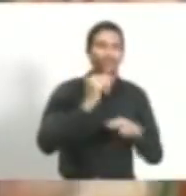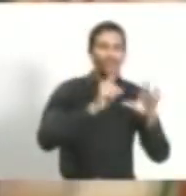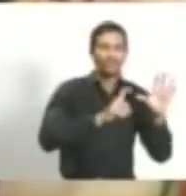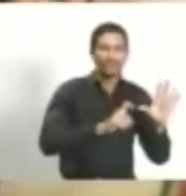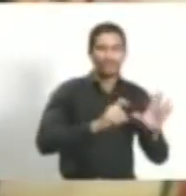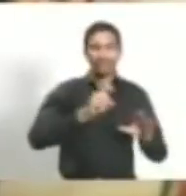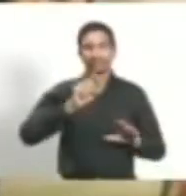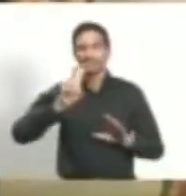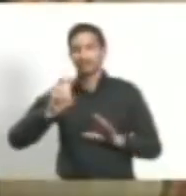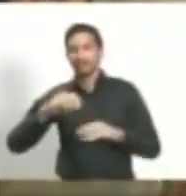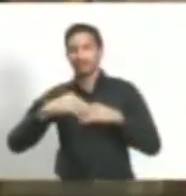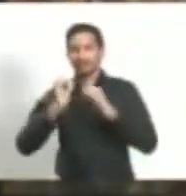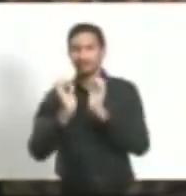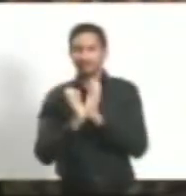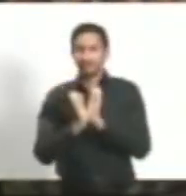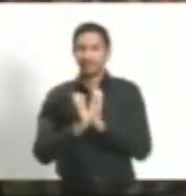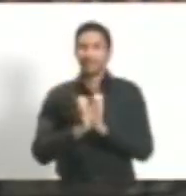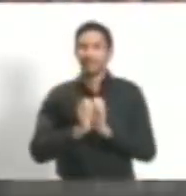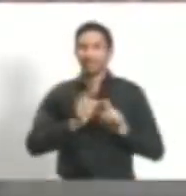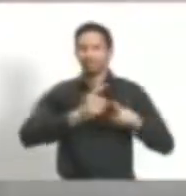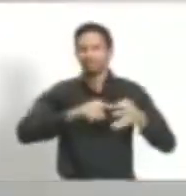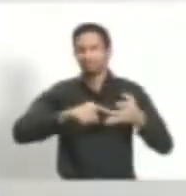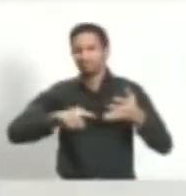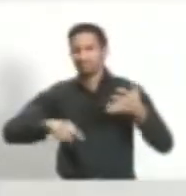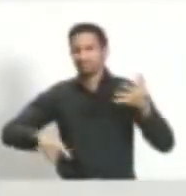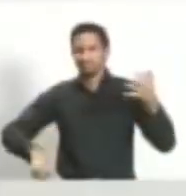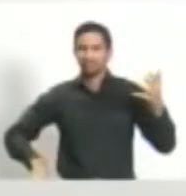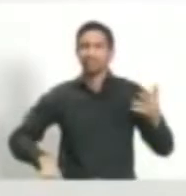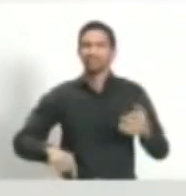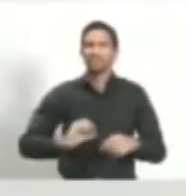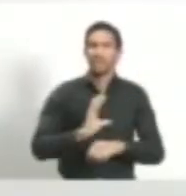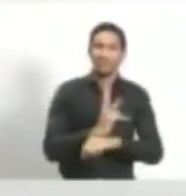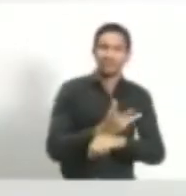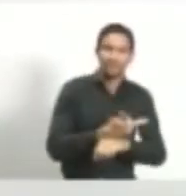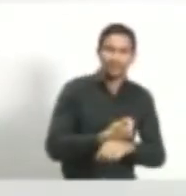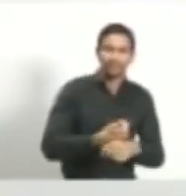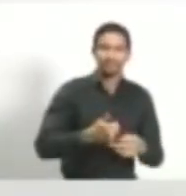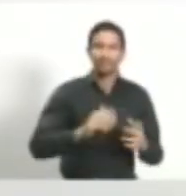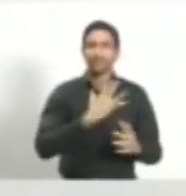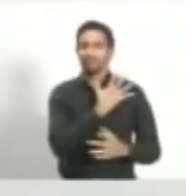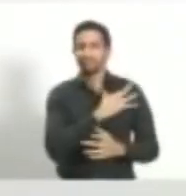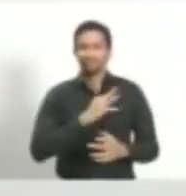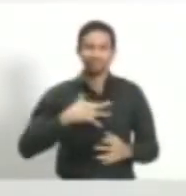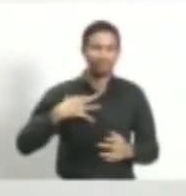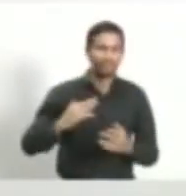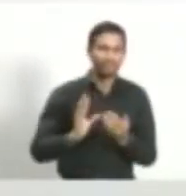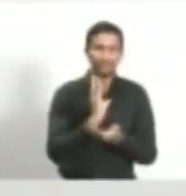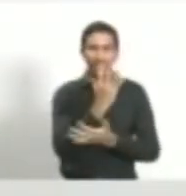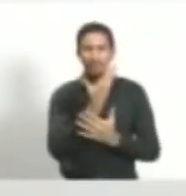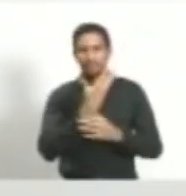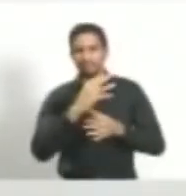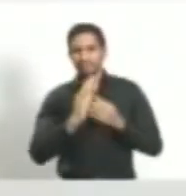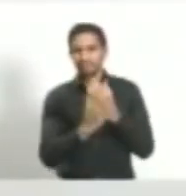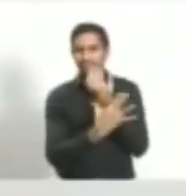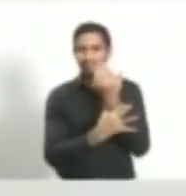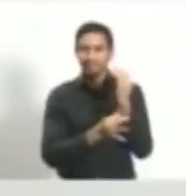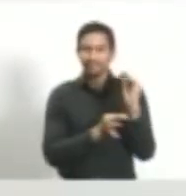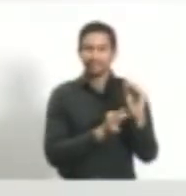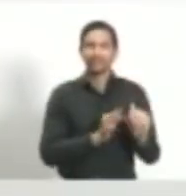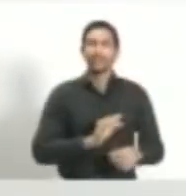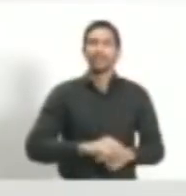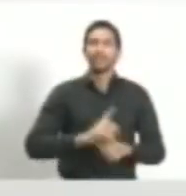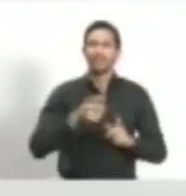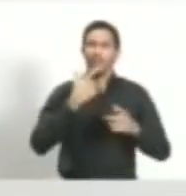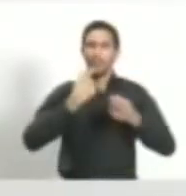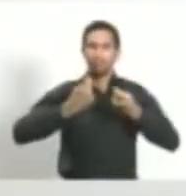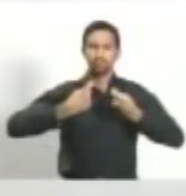de mayo, donde encontrarás una variedad en productos. Artesanías, accesorios, joyas, accesorios en